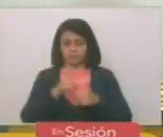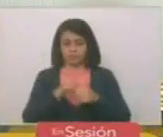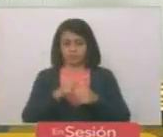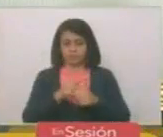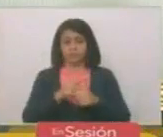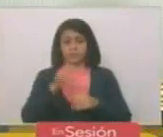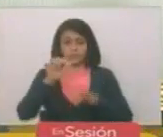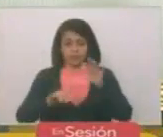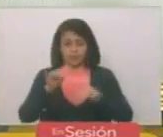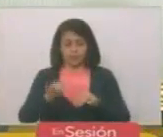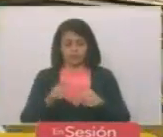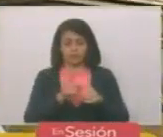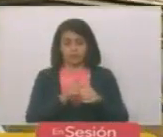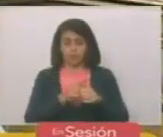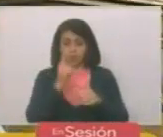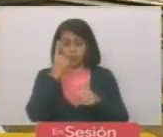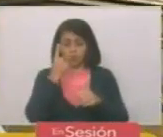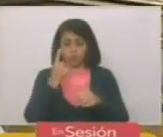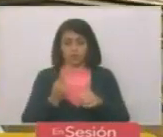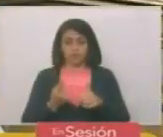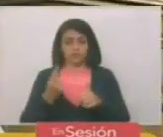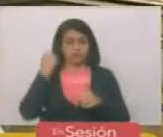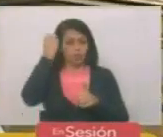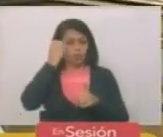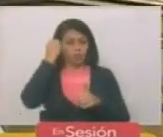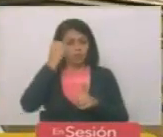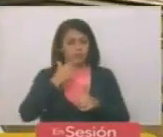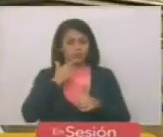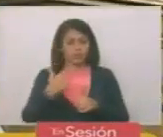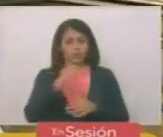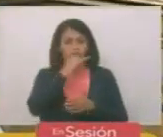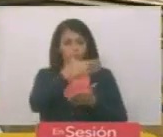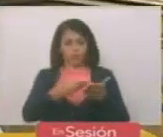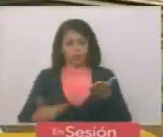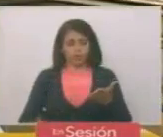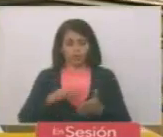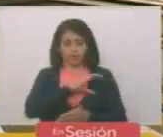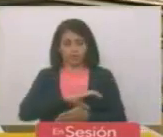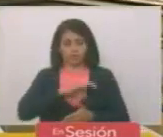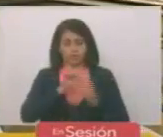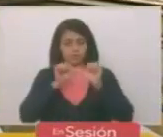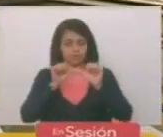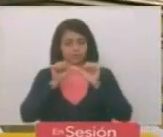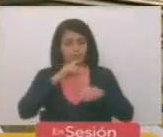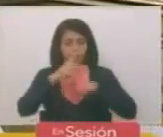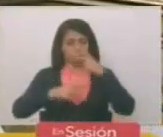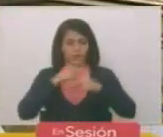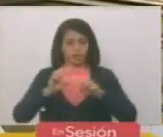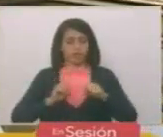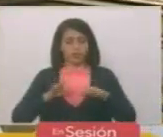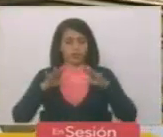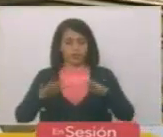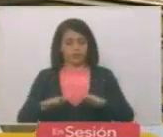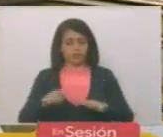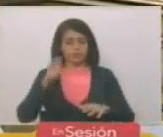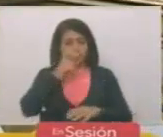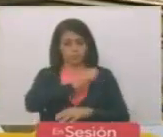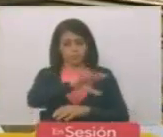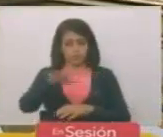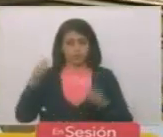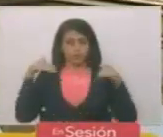ciudadana secretaria. Punto número 1. Considerar el informe presentado por la Comisión Permanente de Política Exterior, Soberanía